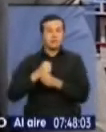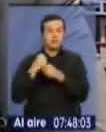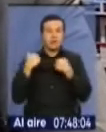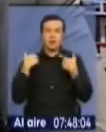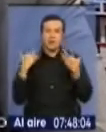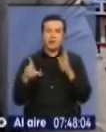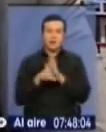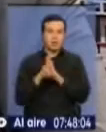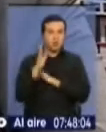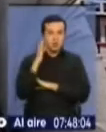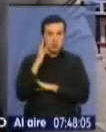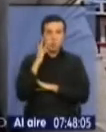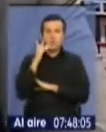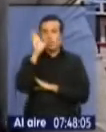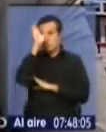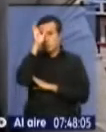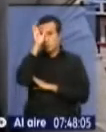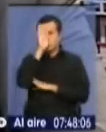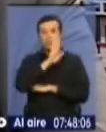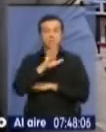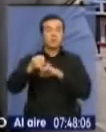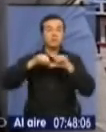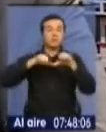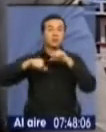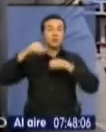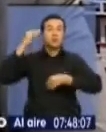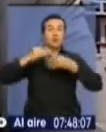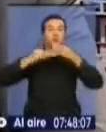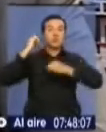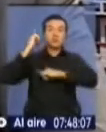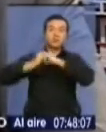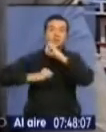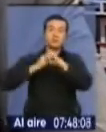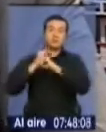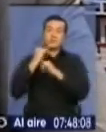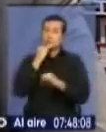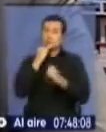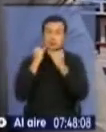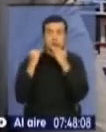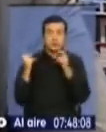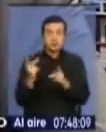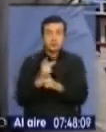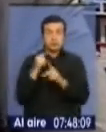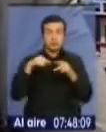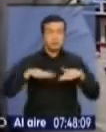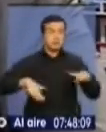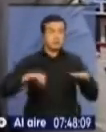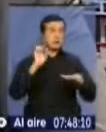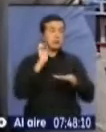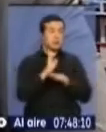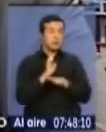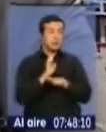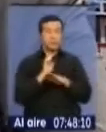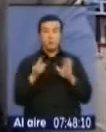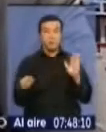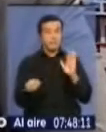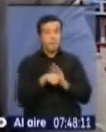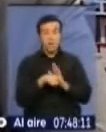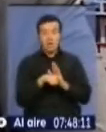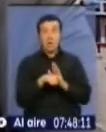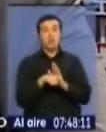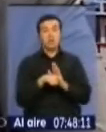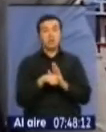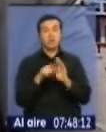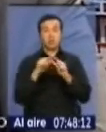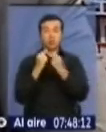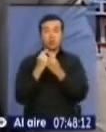jurídica, tenemos una conceptualización de nuestra administración de justicia en lo internacional muy, muy baja, y en lo nacional, muy pésima. Nosotros, como